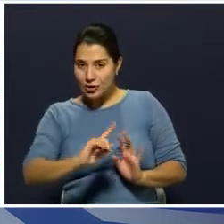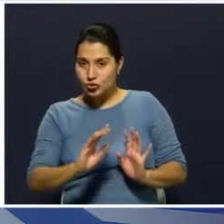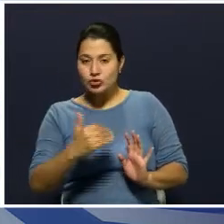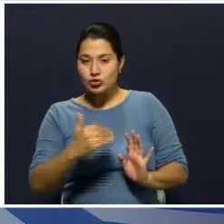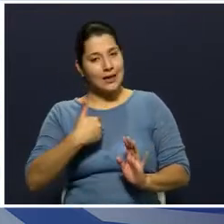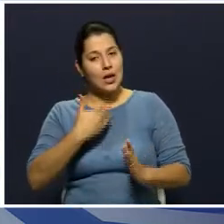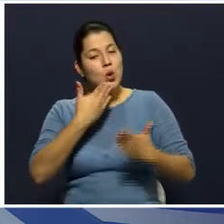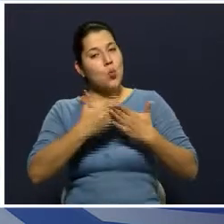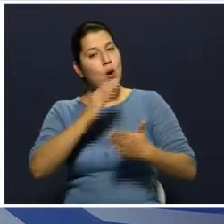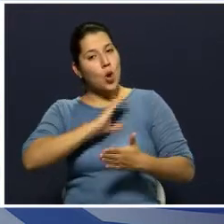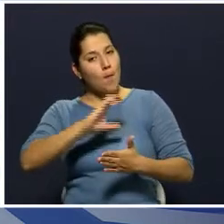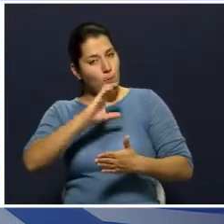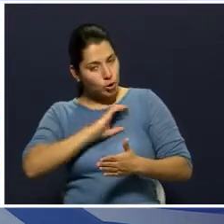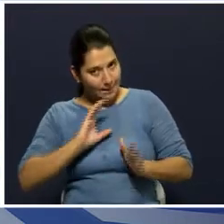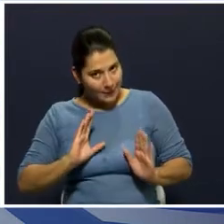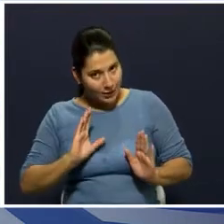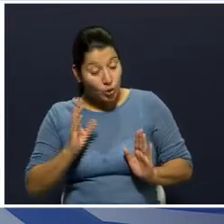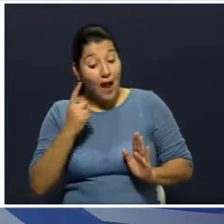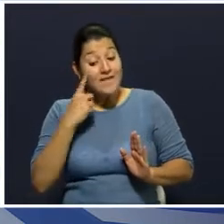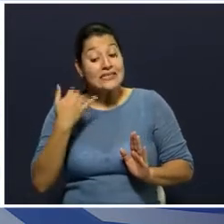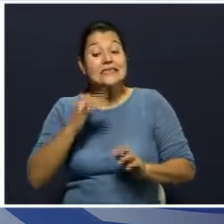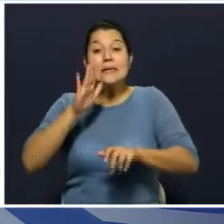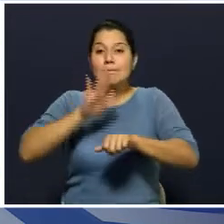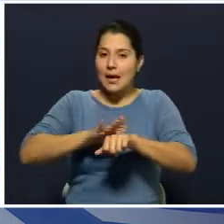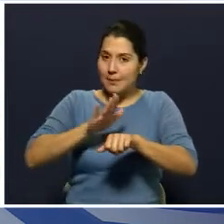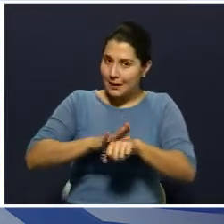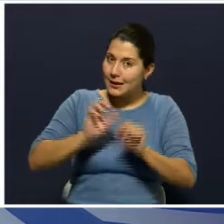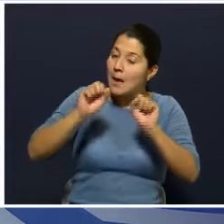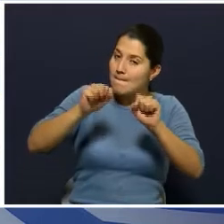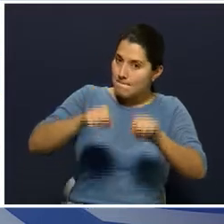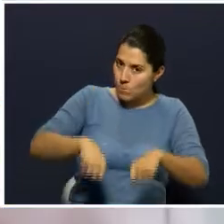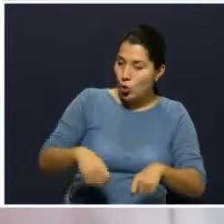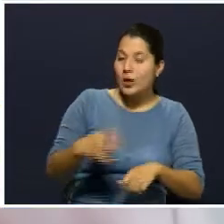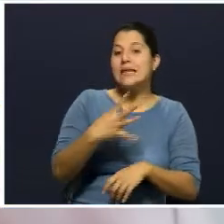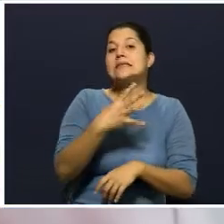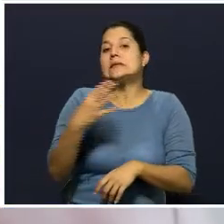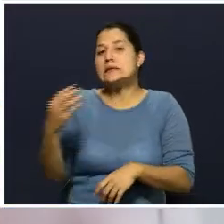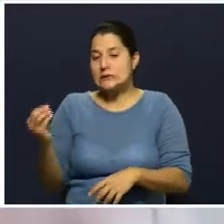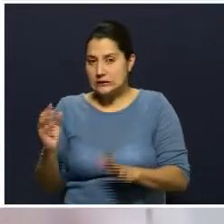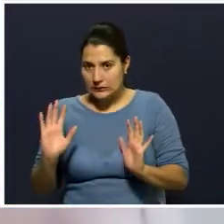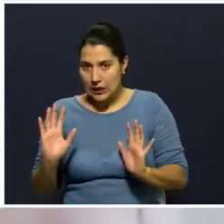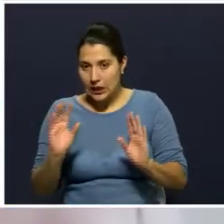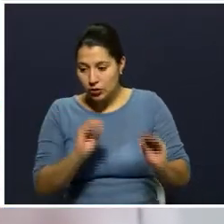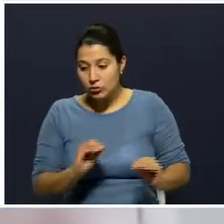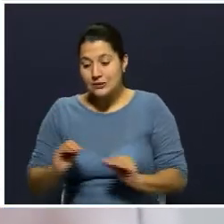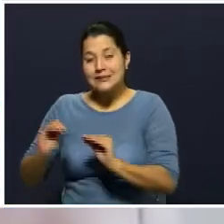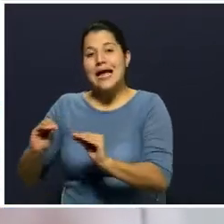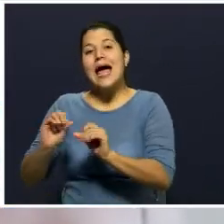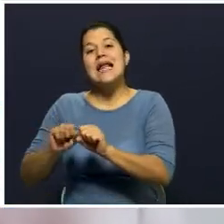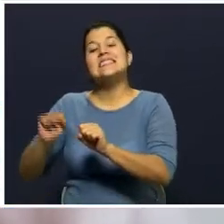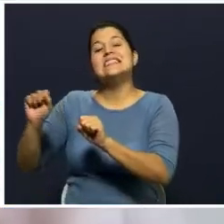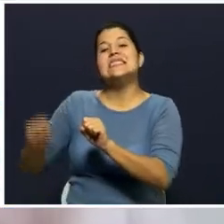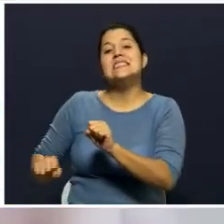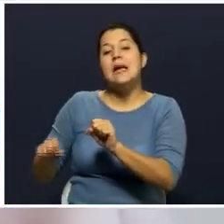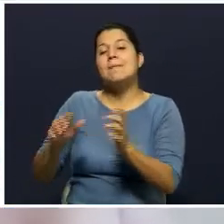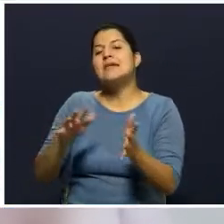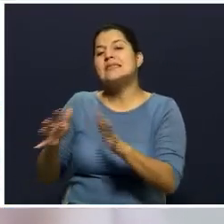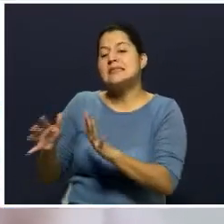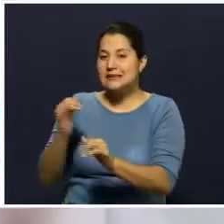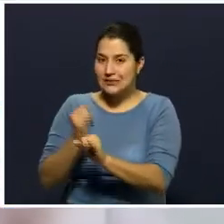uno en su proceso individual, que le permitiría ser candidato para ser analizado a pasar a la modalidad del semi-institucional.